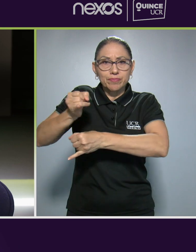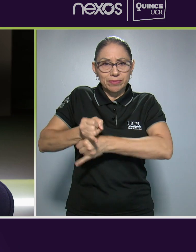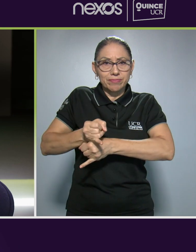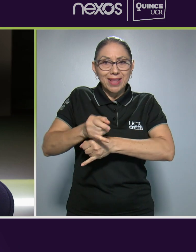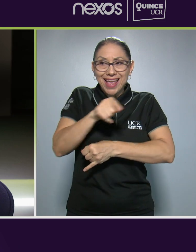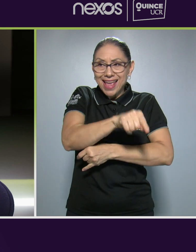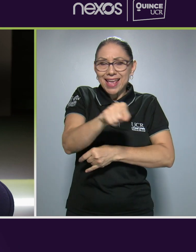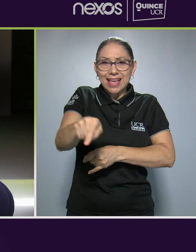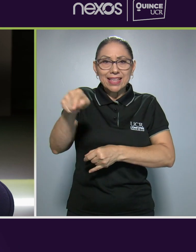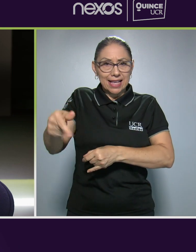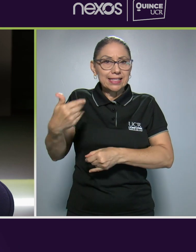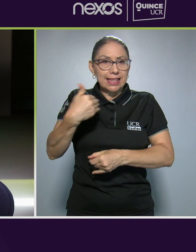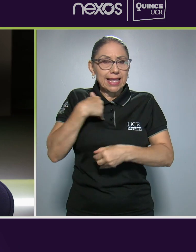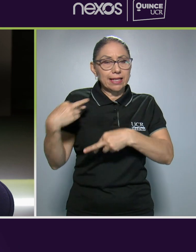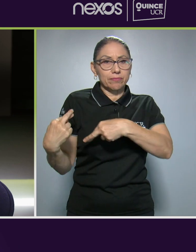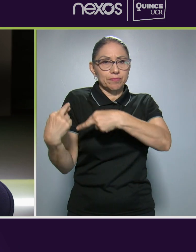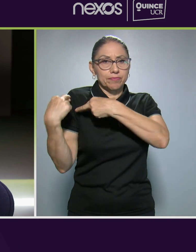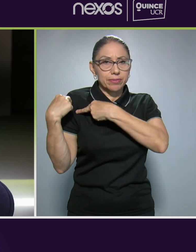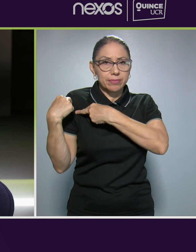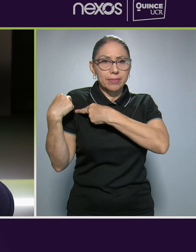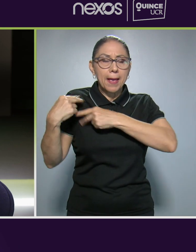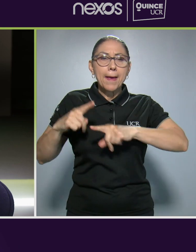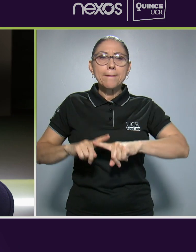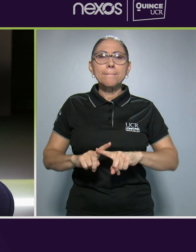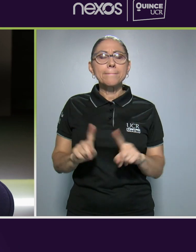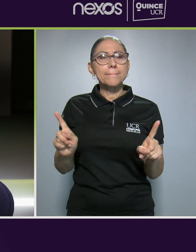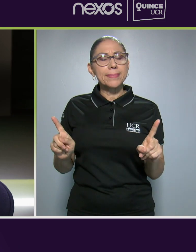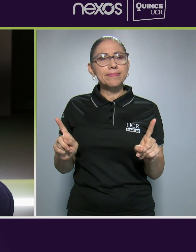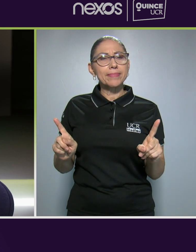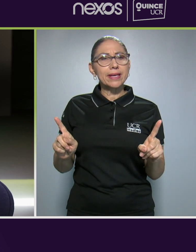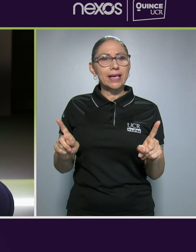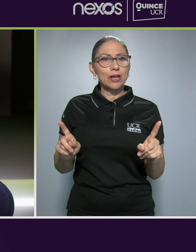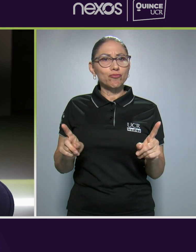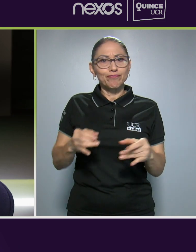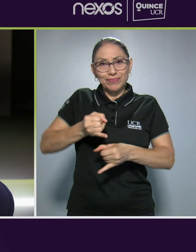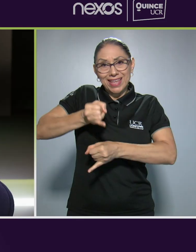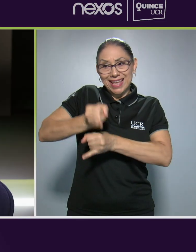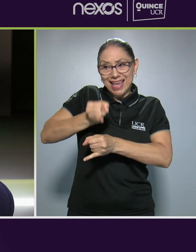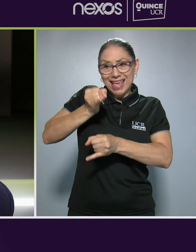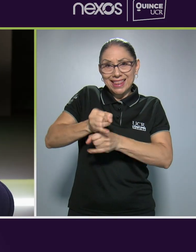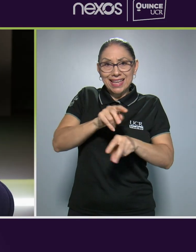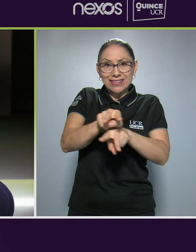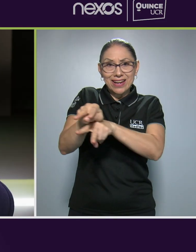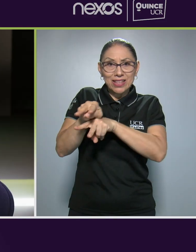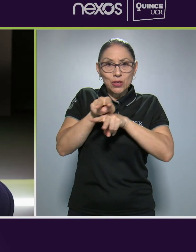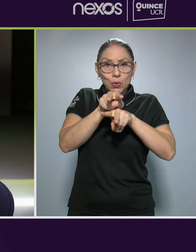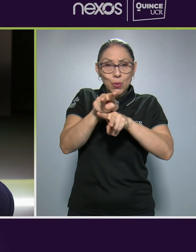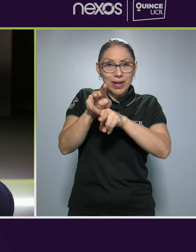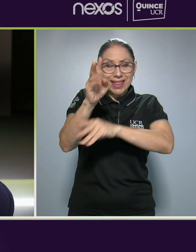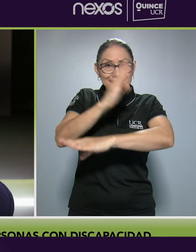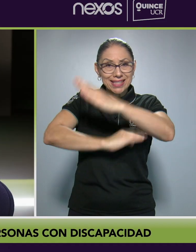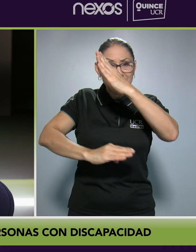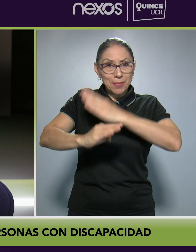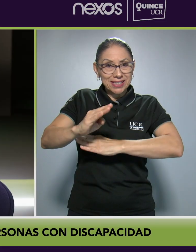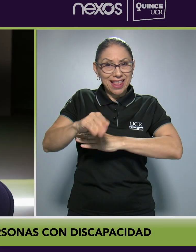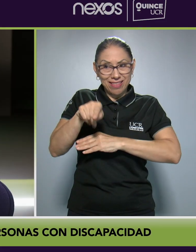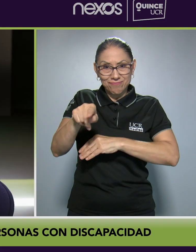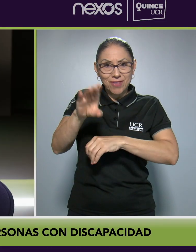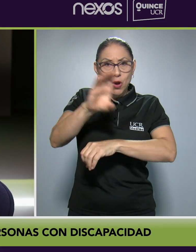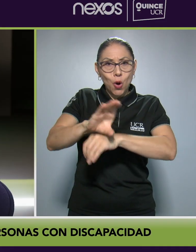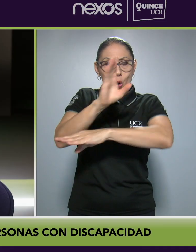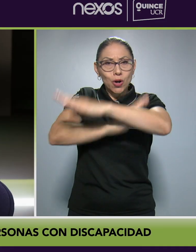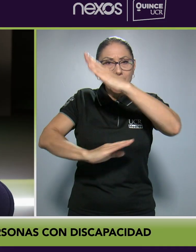supuesto, pero como desde el ente rector en discapacidad, que es CONAPDIS, lograr